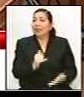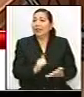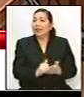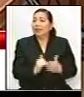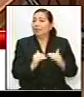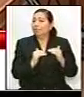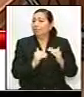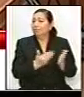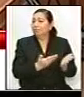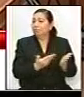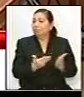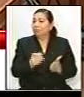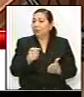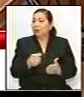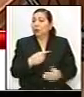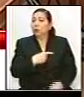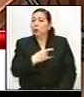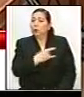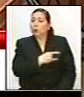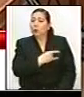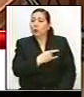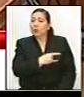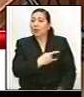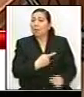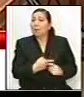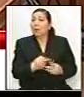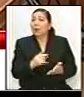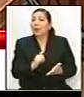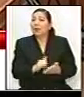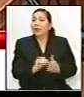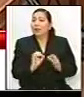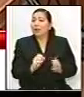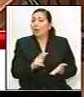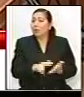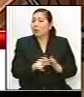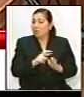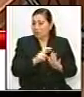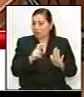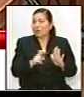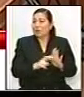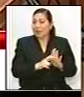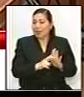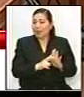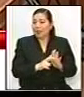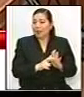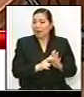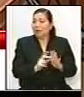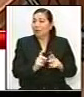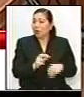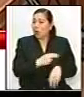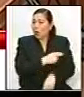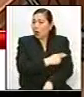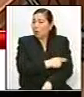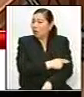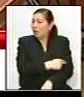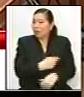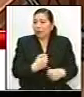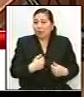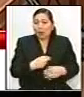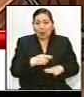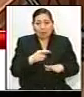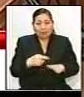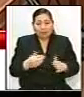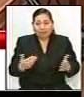invitar a los representantes de las universidades. ¿Por qué? Porque si se aprueba este proyecto y se construye un hospital, entonces no tenemos los